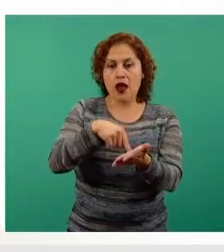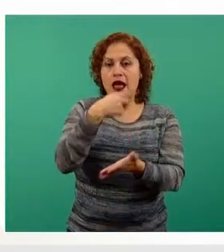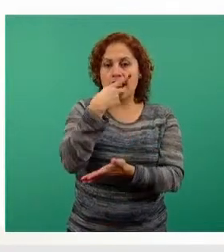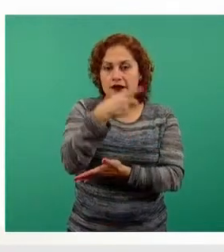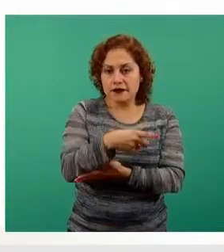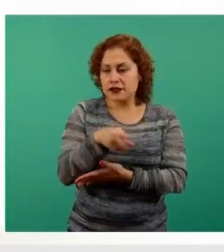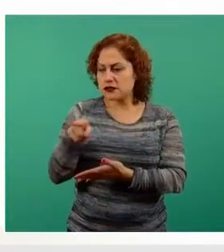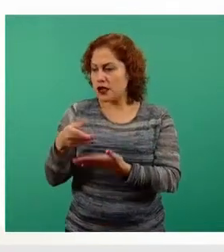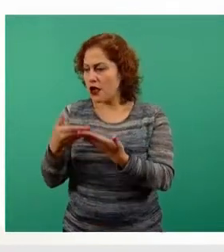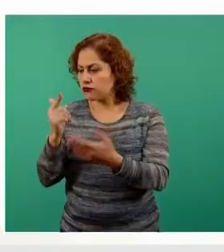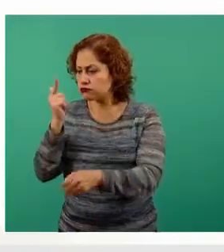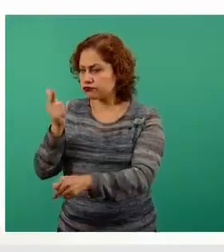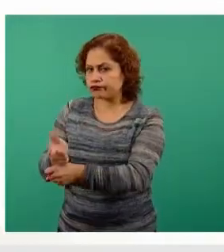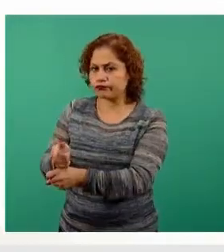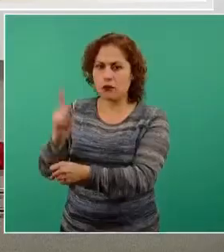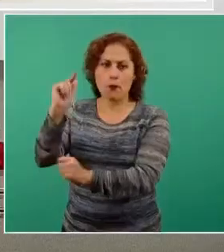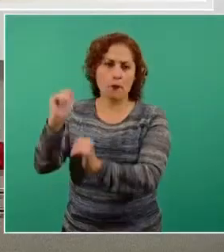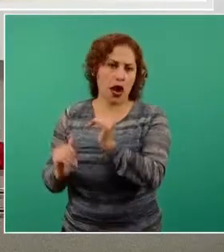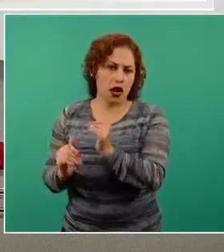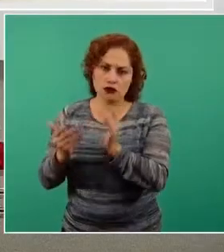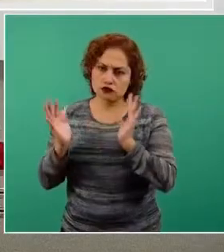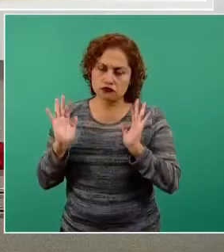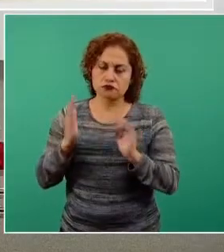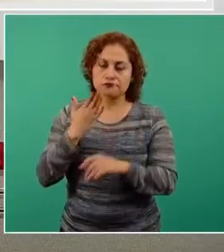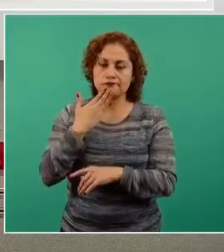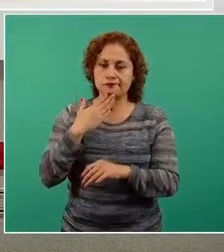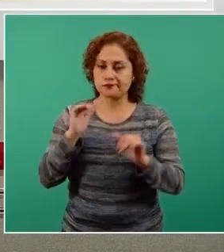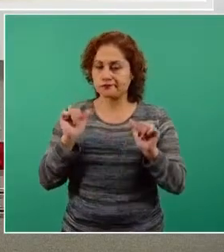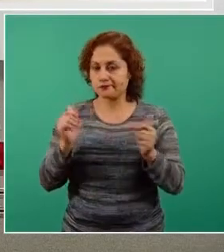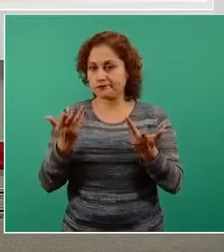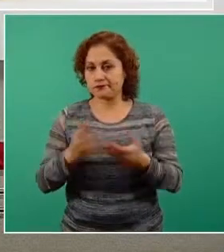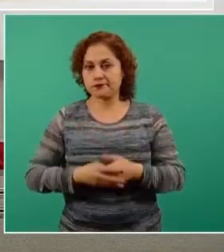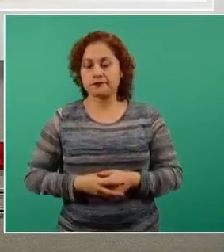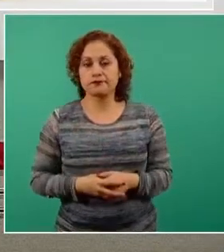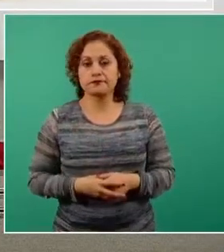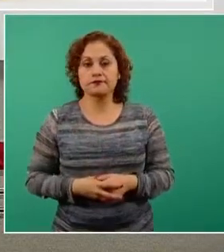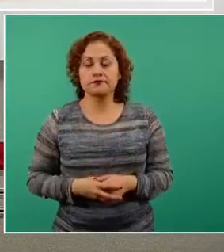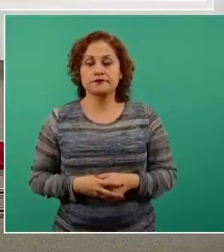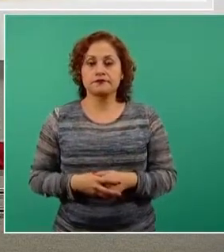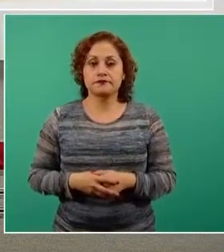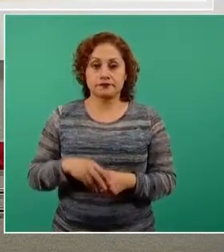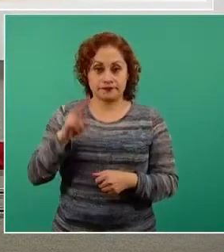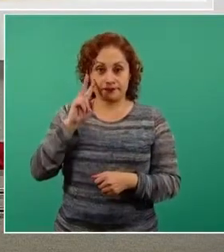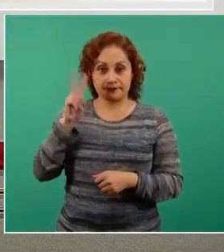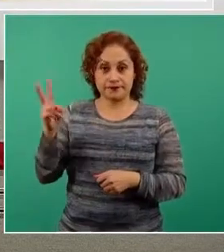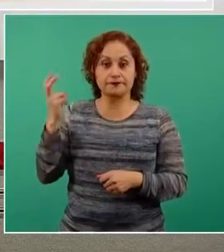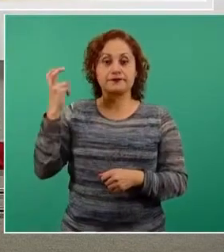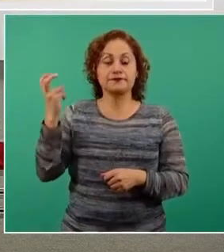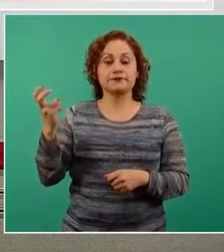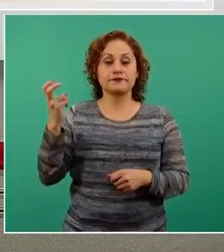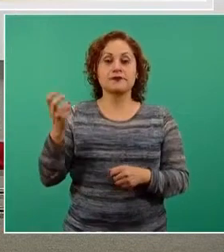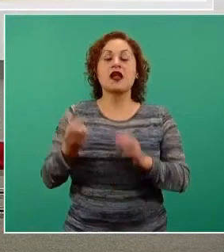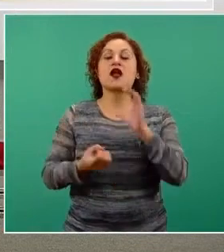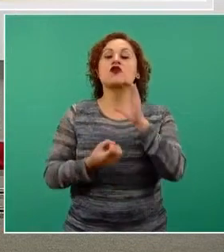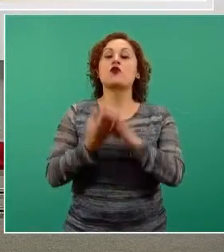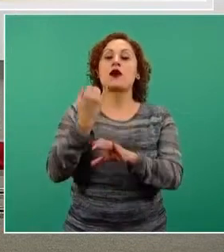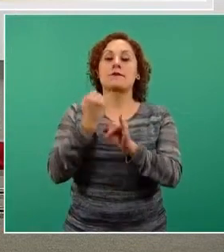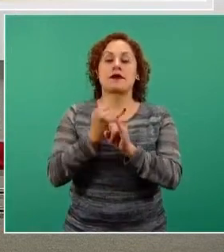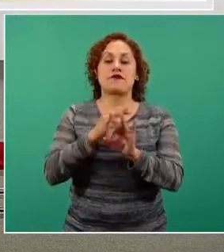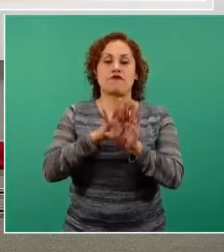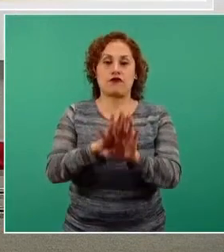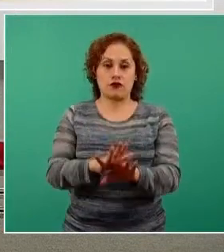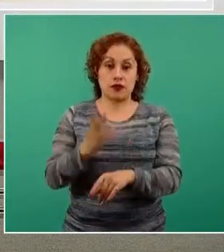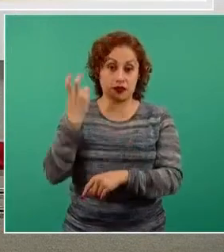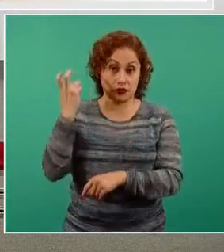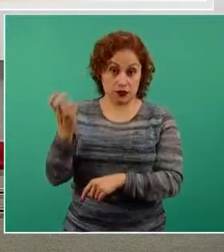tipo de vacunas en otras partes del mundo. Y bueno, ahí tienen ustedes la actualización, recordando que esta